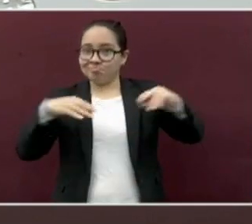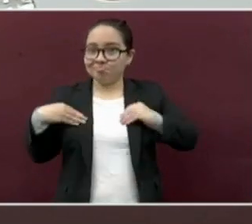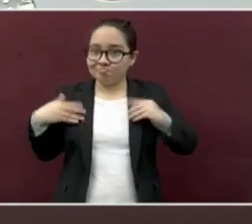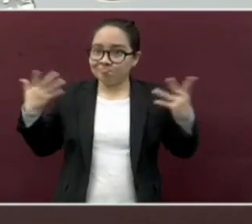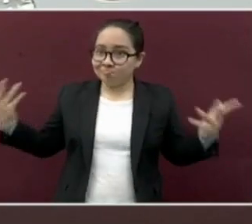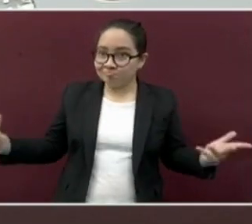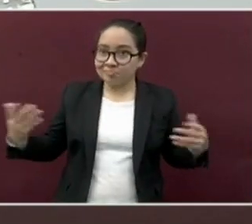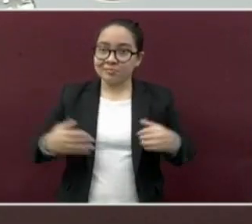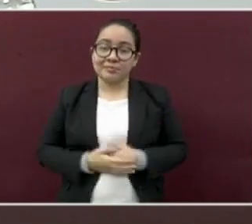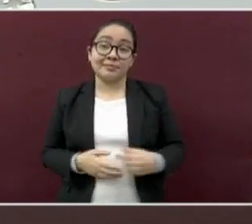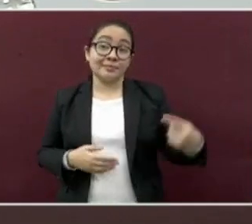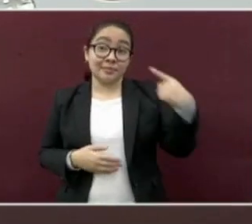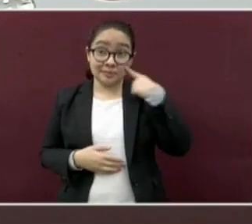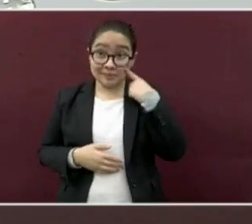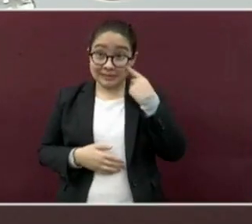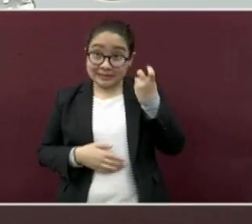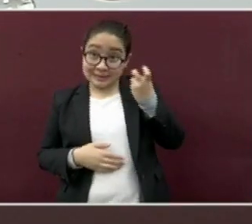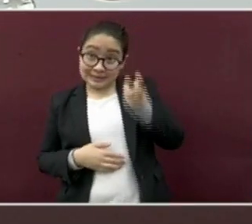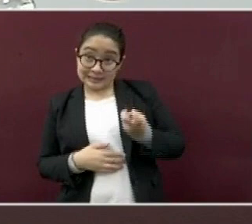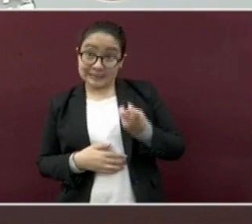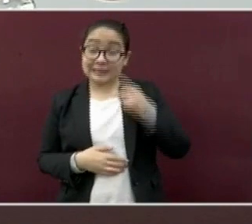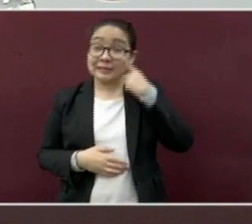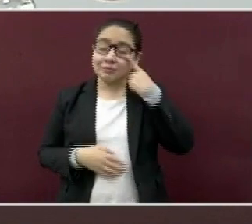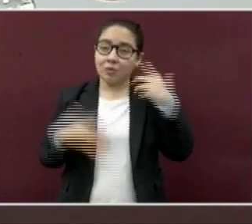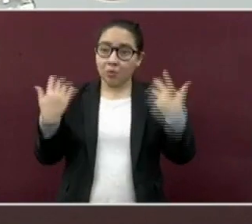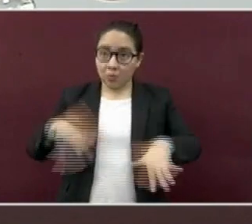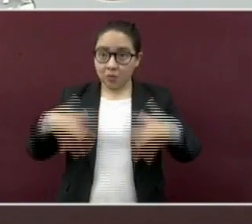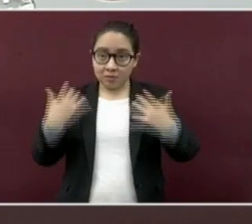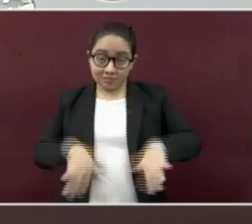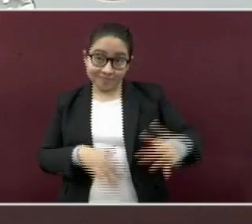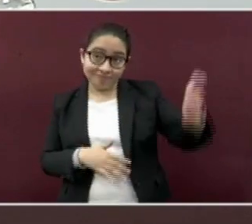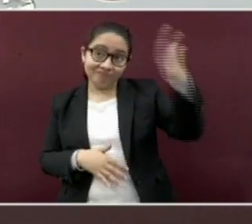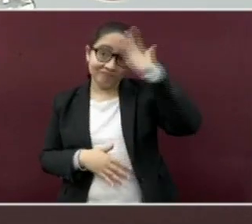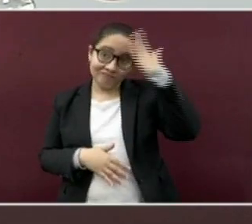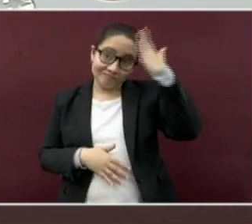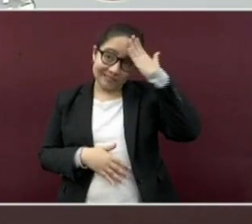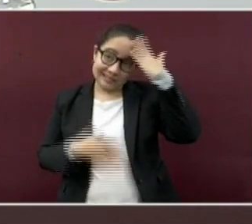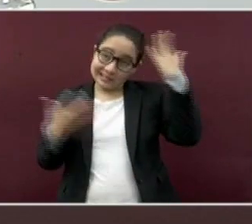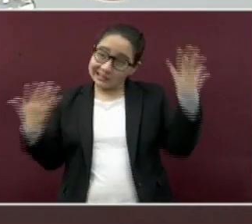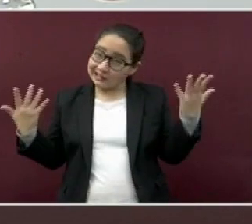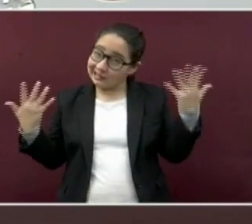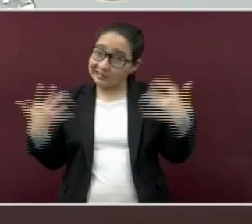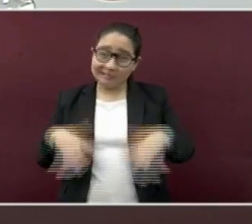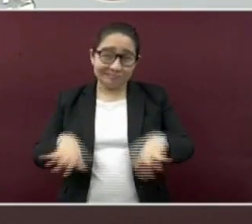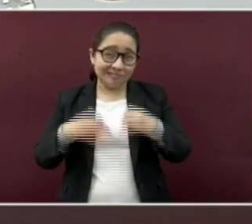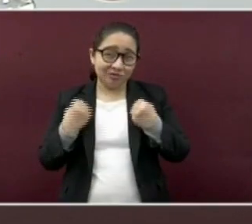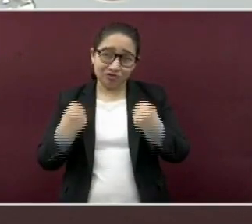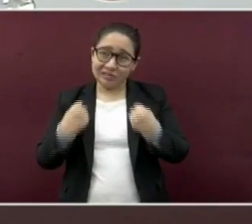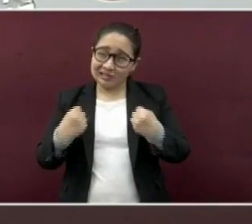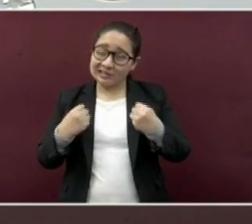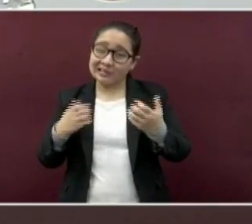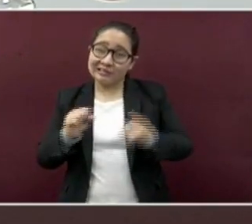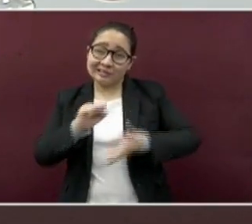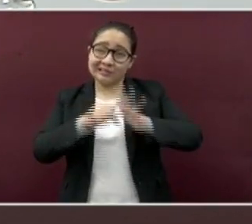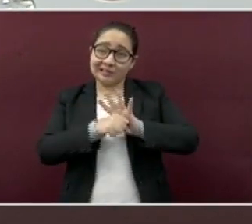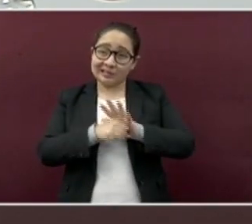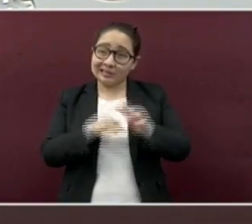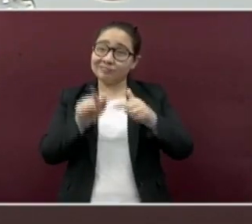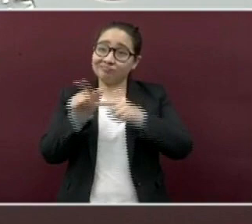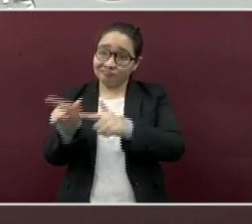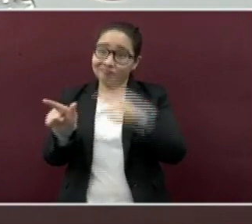miren ustedes, ese es uno de los factores por el cual seguimos con la transmisión activa en nuestro